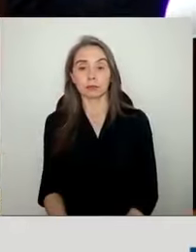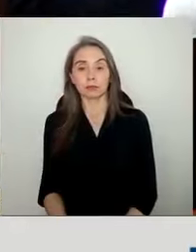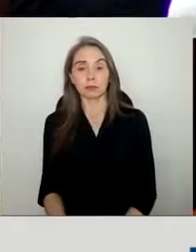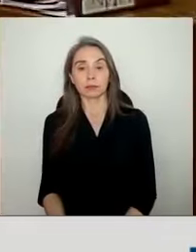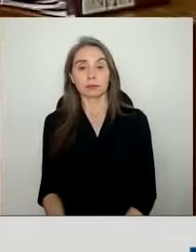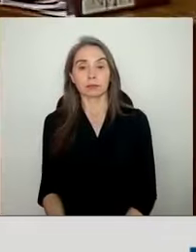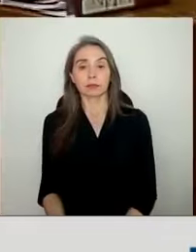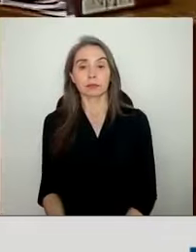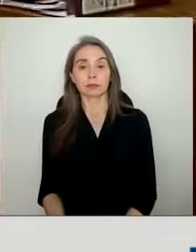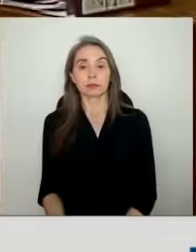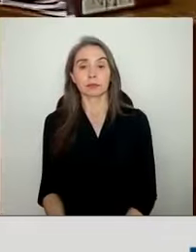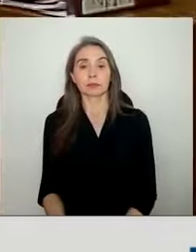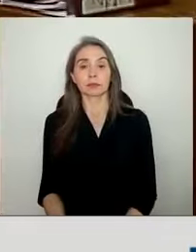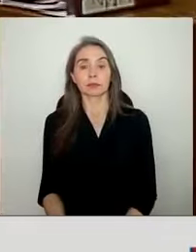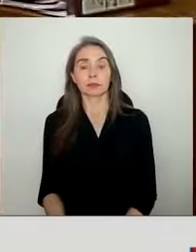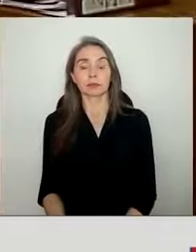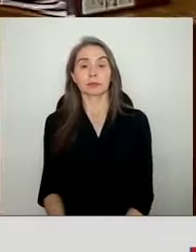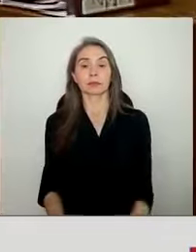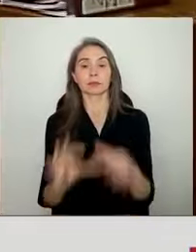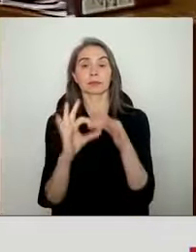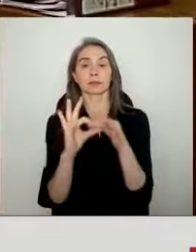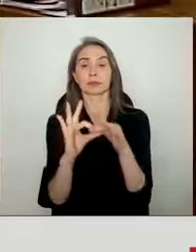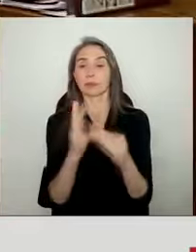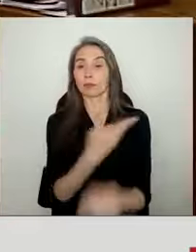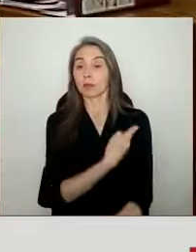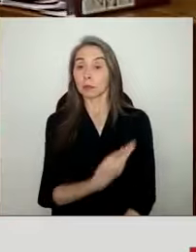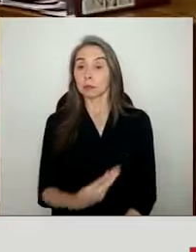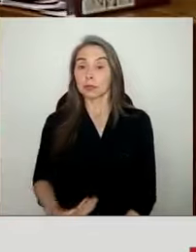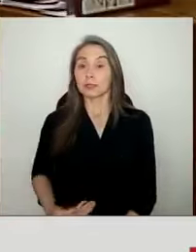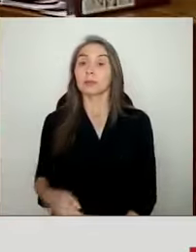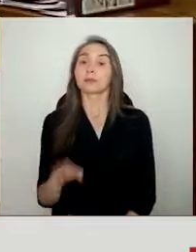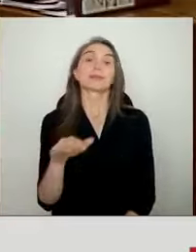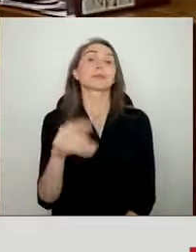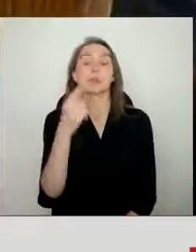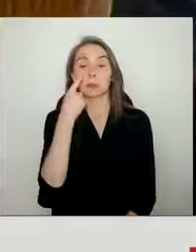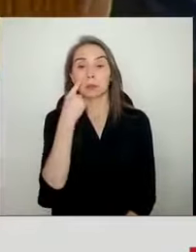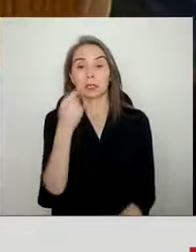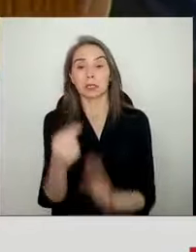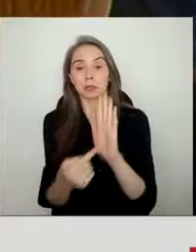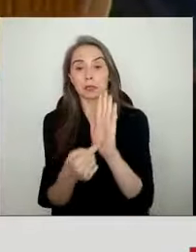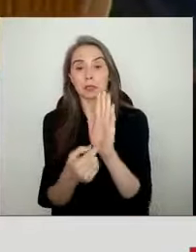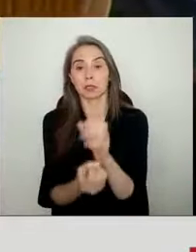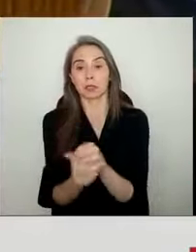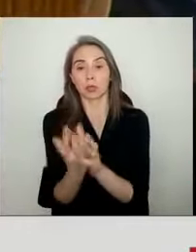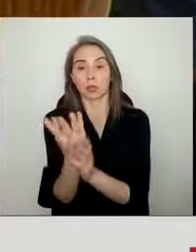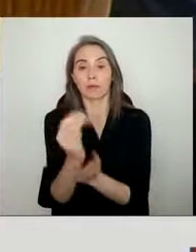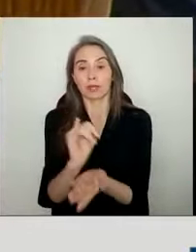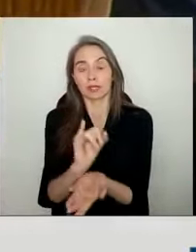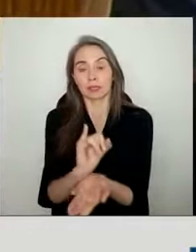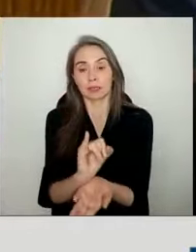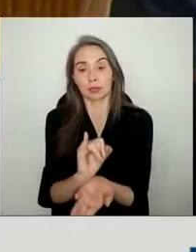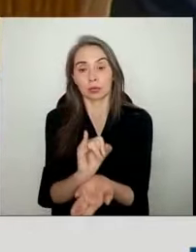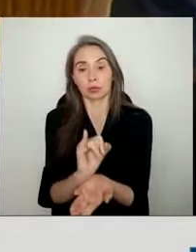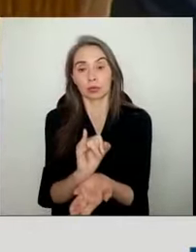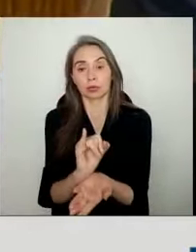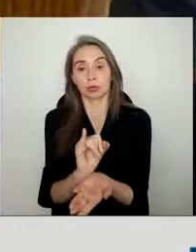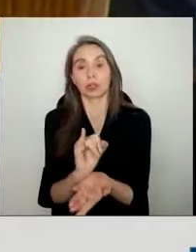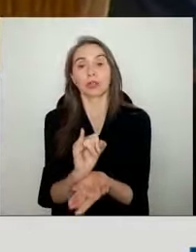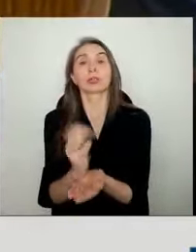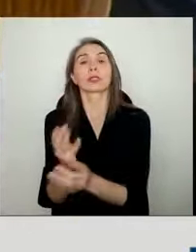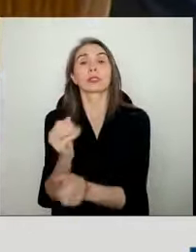mellao Gracias presidenta mire este nuevo órgano que integraría las tareas de la dirección de